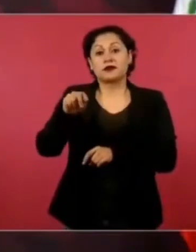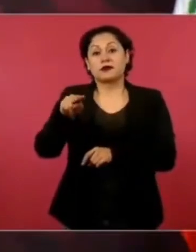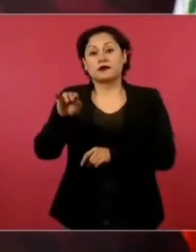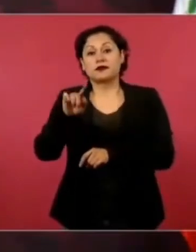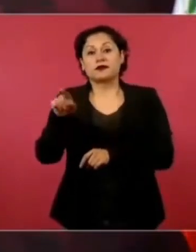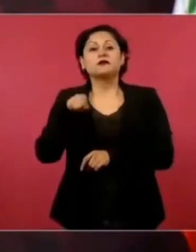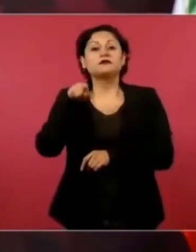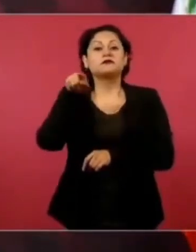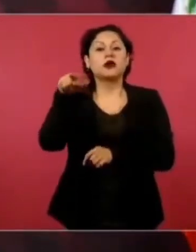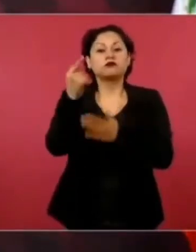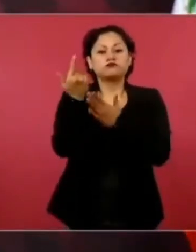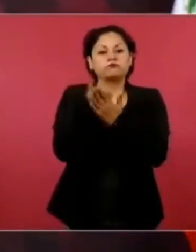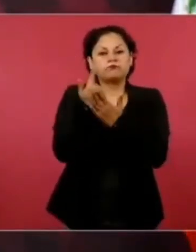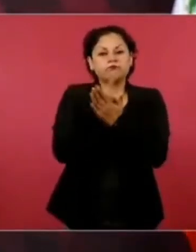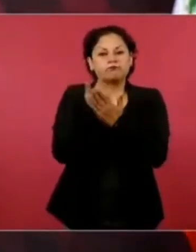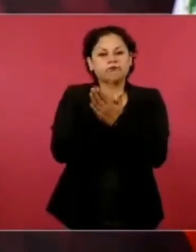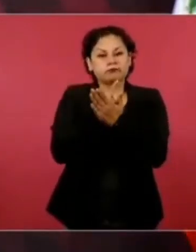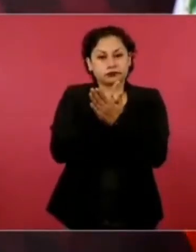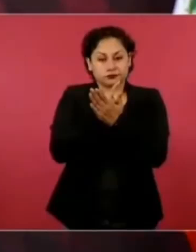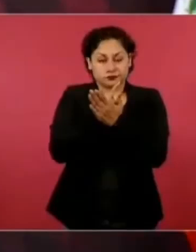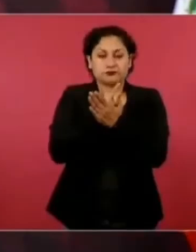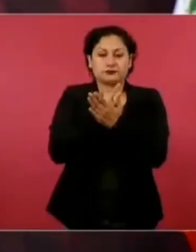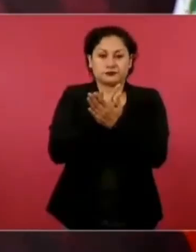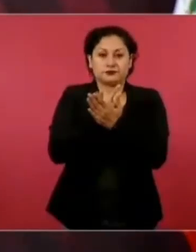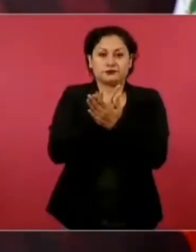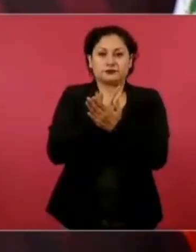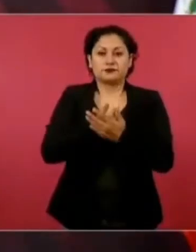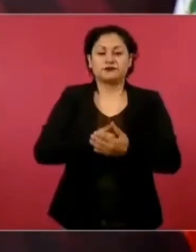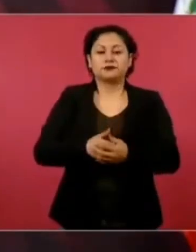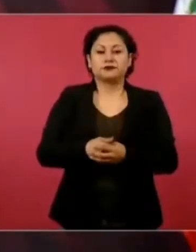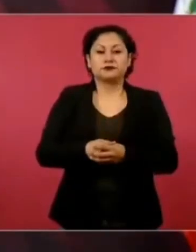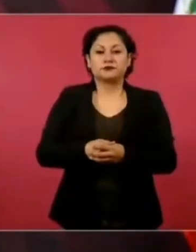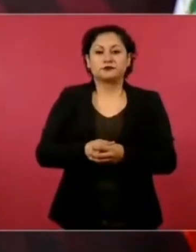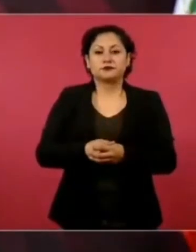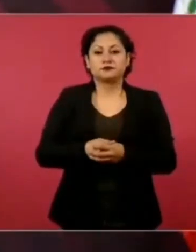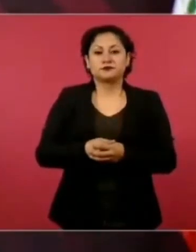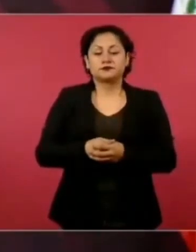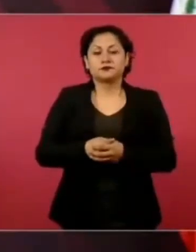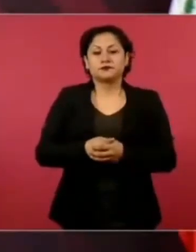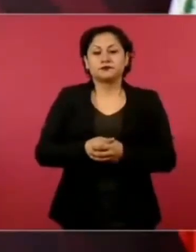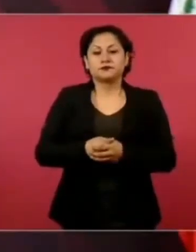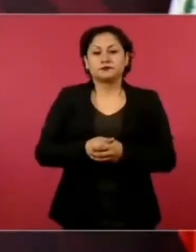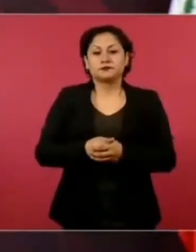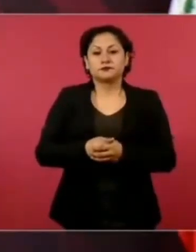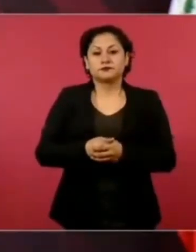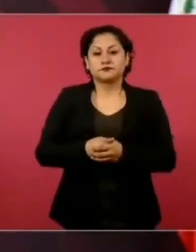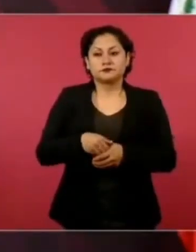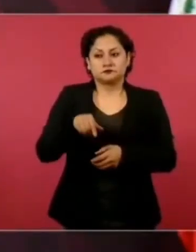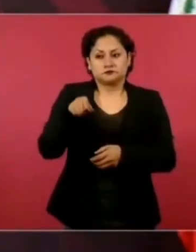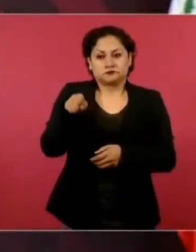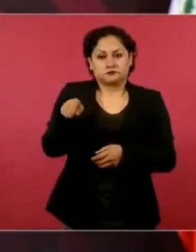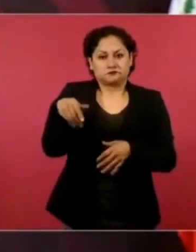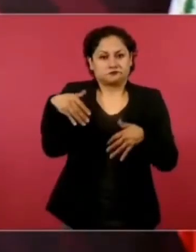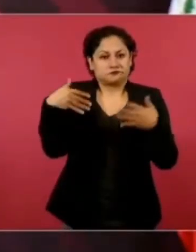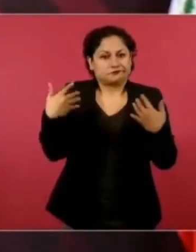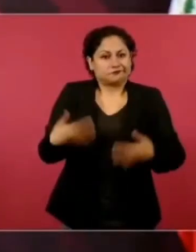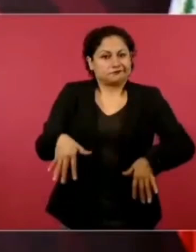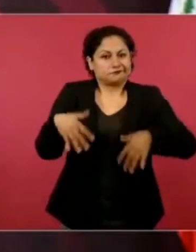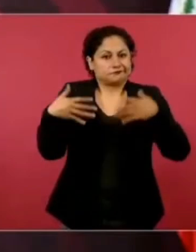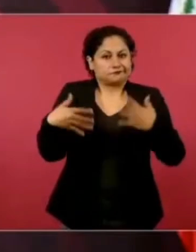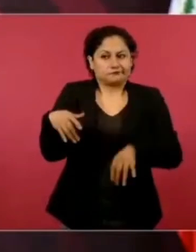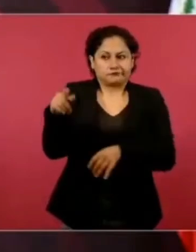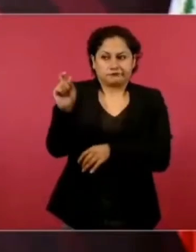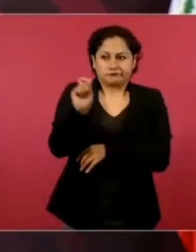muy calificado y, lo